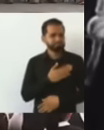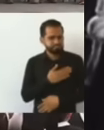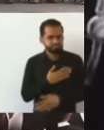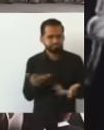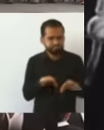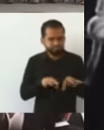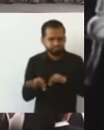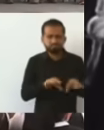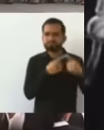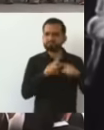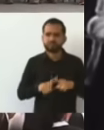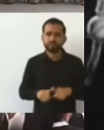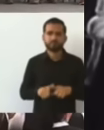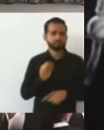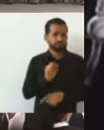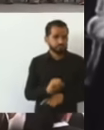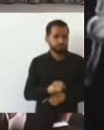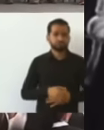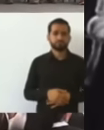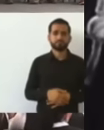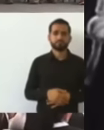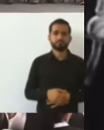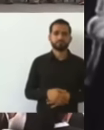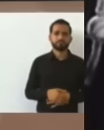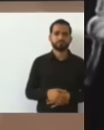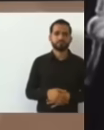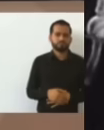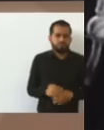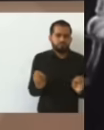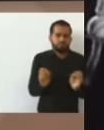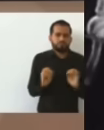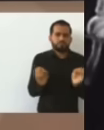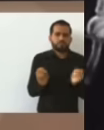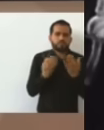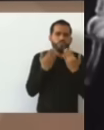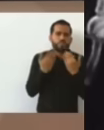De tal manera que no existe ningún elemento para que